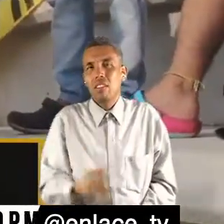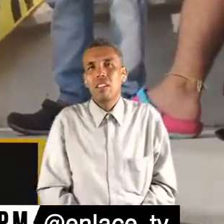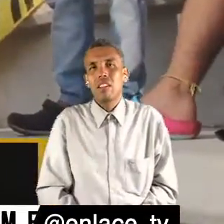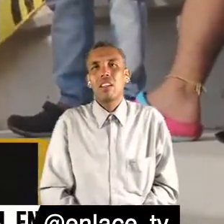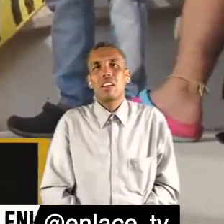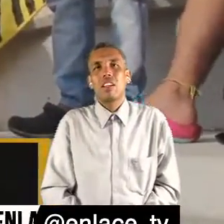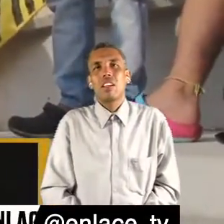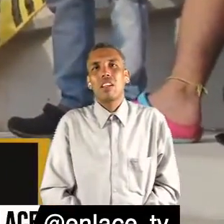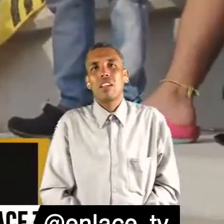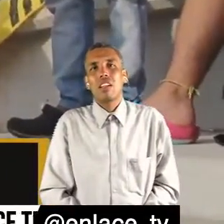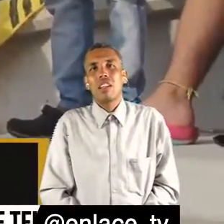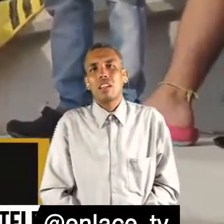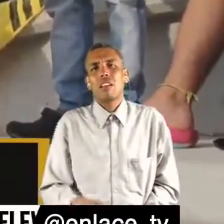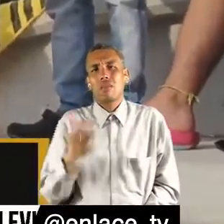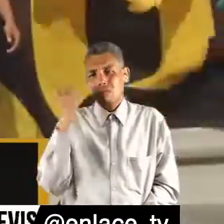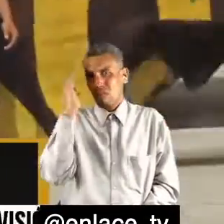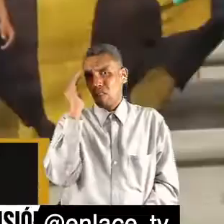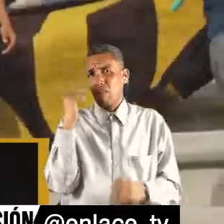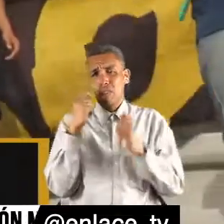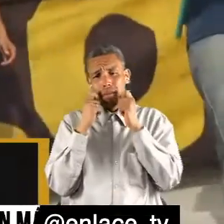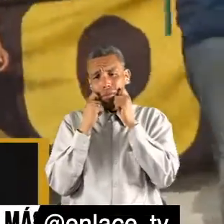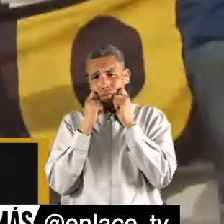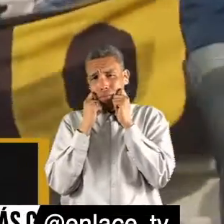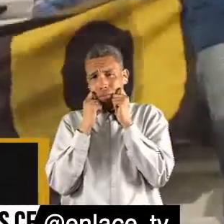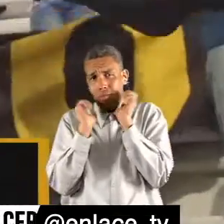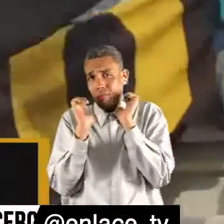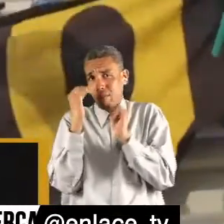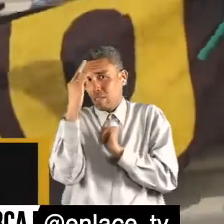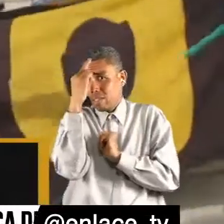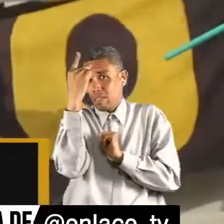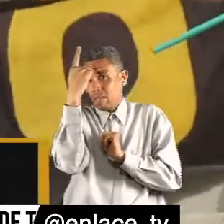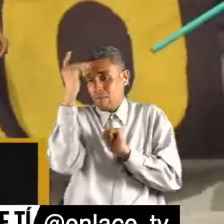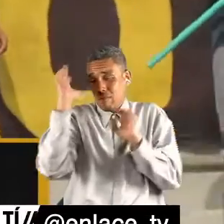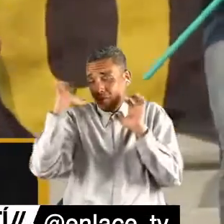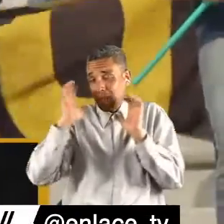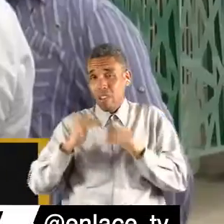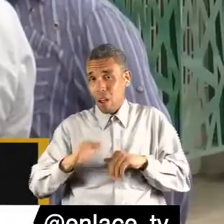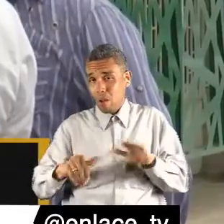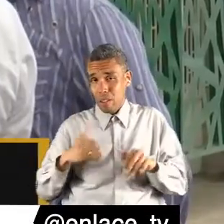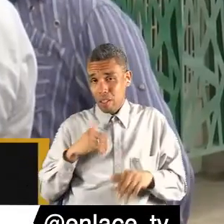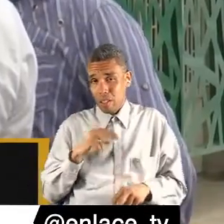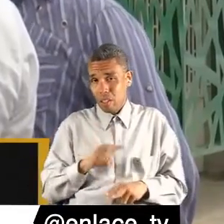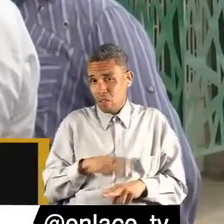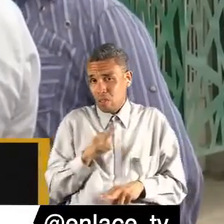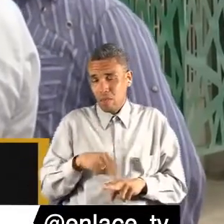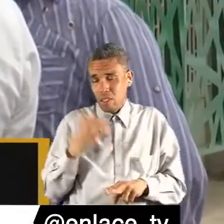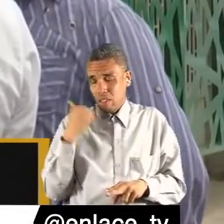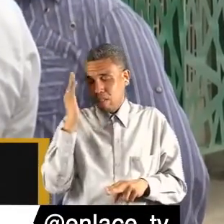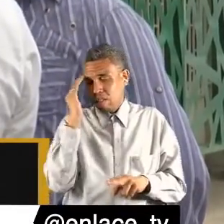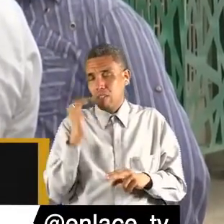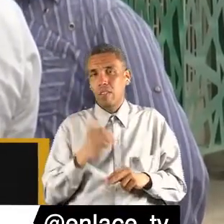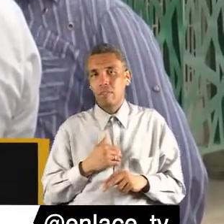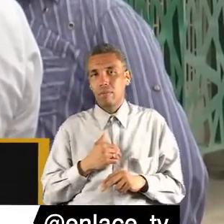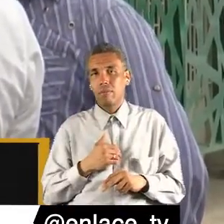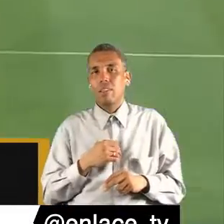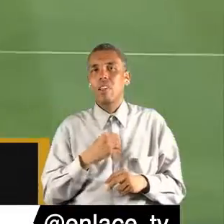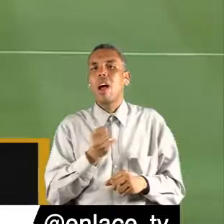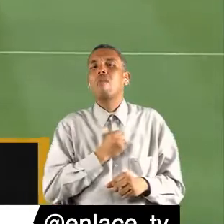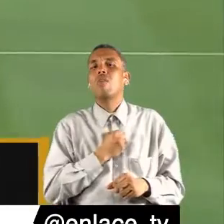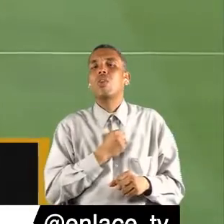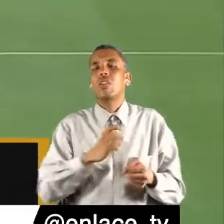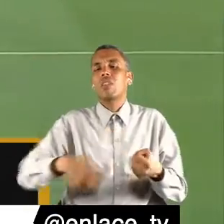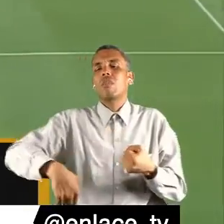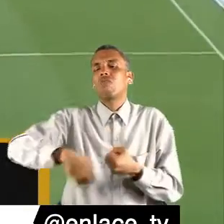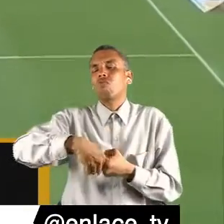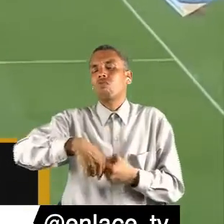que esto es de seres humanos y que los seres humanos nos equivocamos, nos podemos equivocar. Finalizó reconociendo su amor al fútbol, al equipo